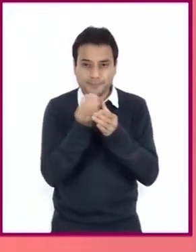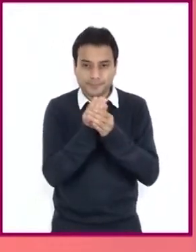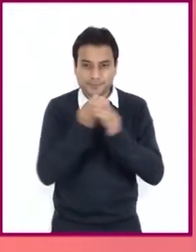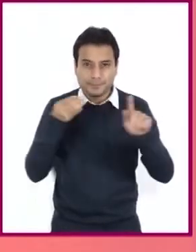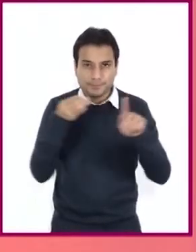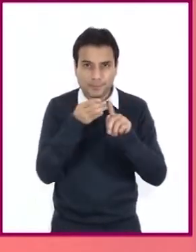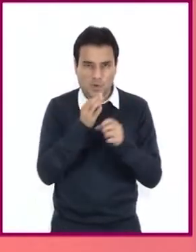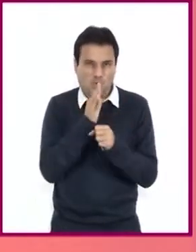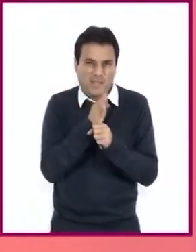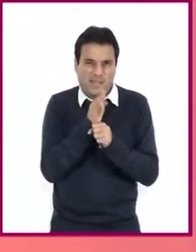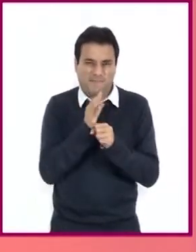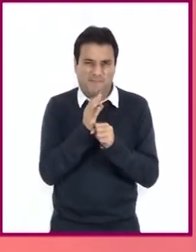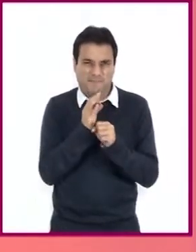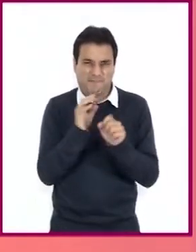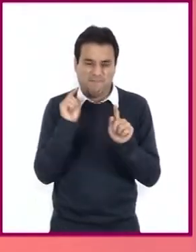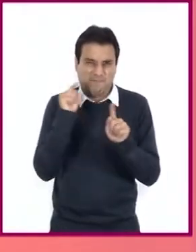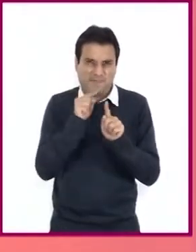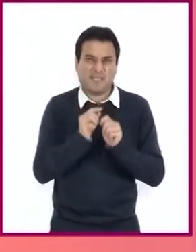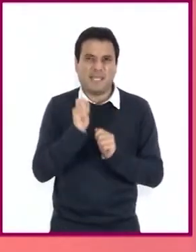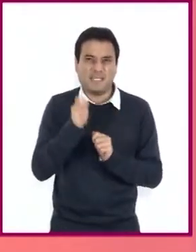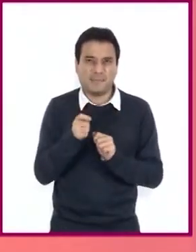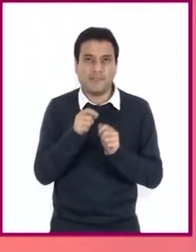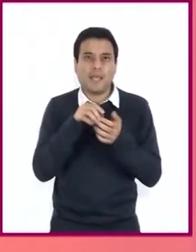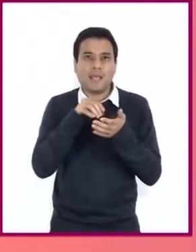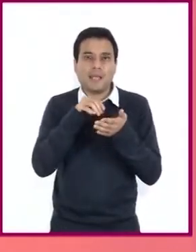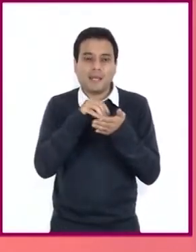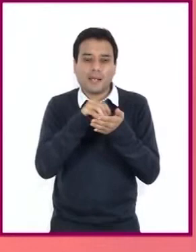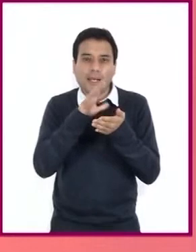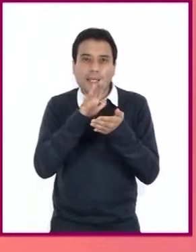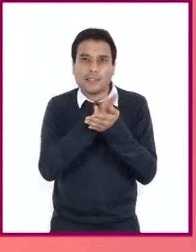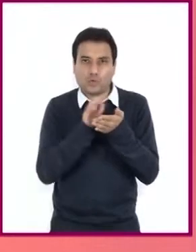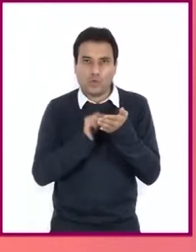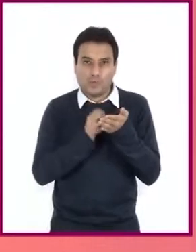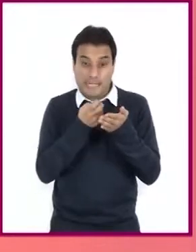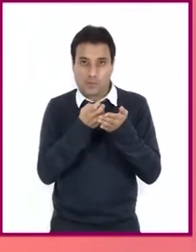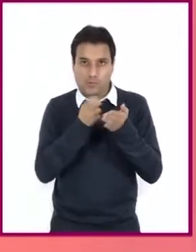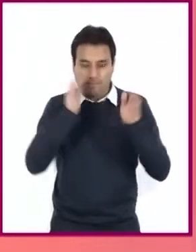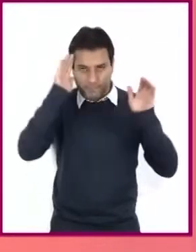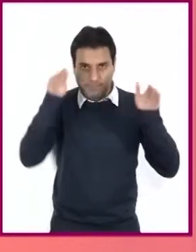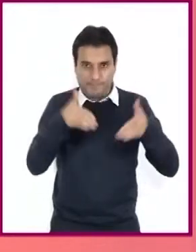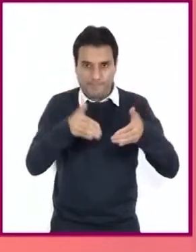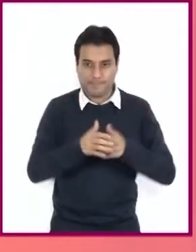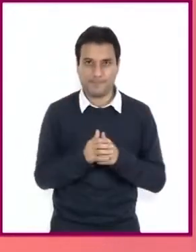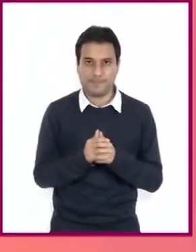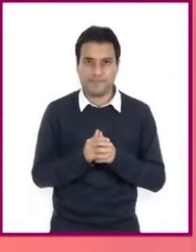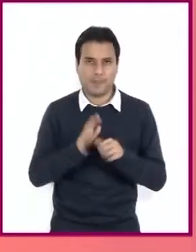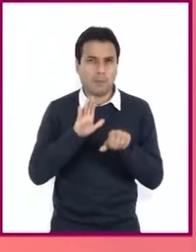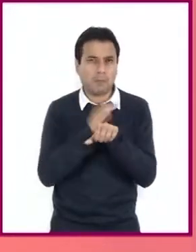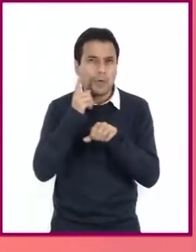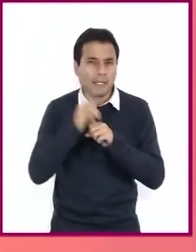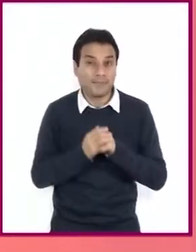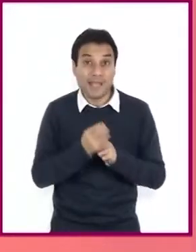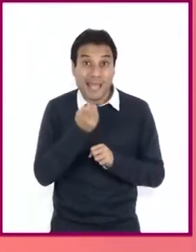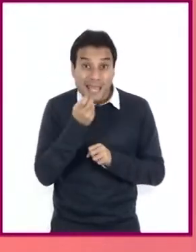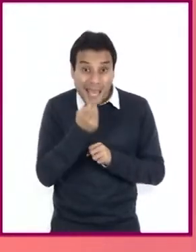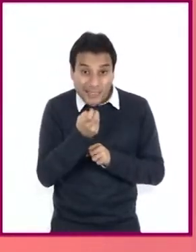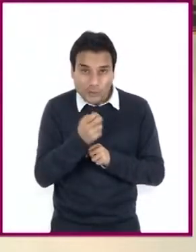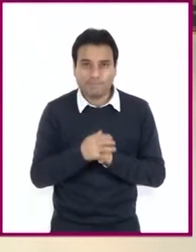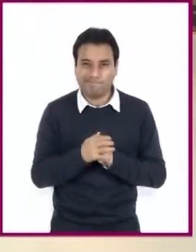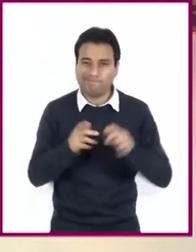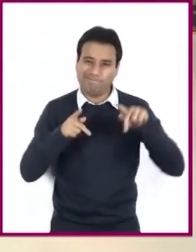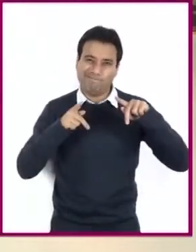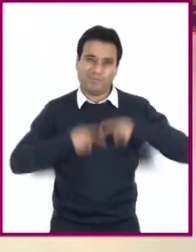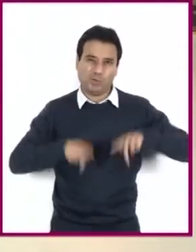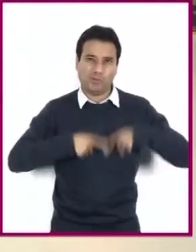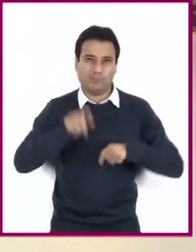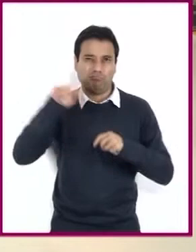nos centraremos en el registro de los valores obtenidos durante la experimentación, ya que es en él donde los